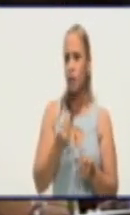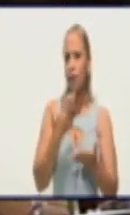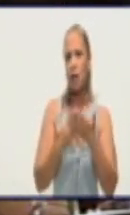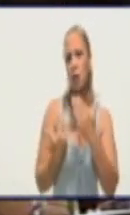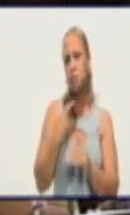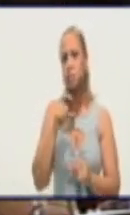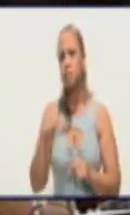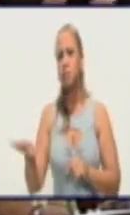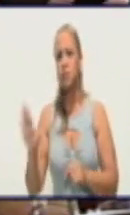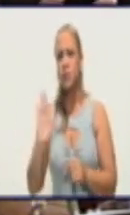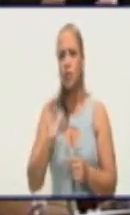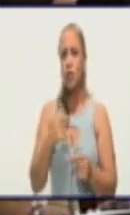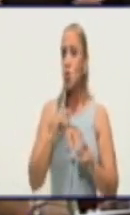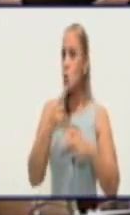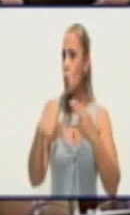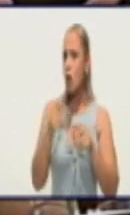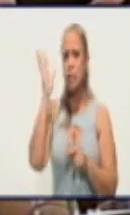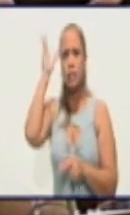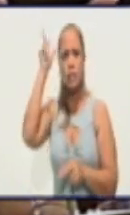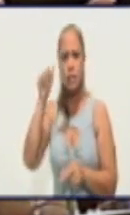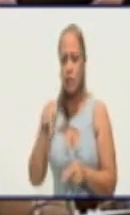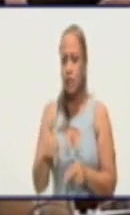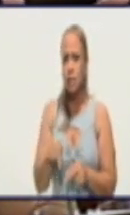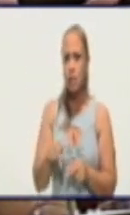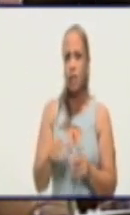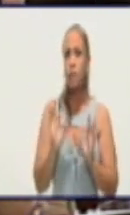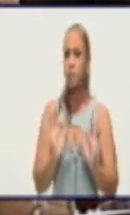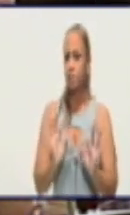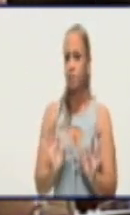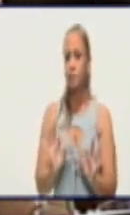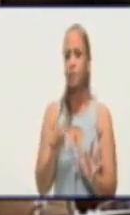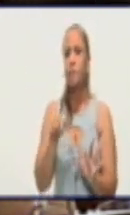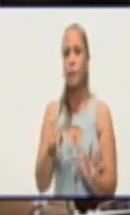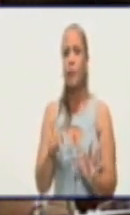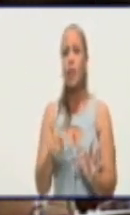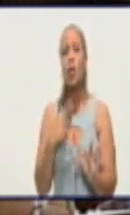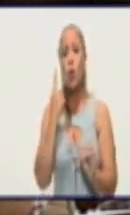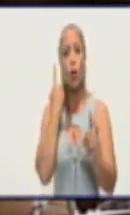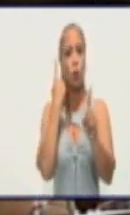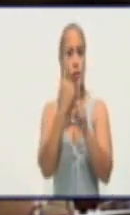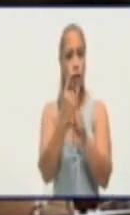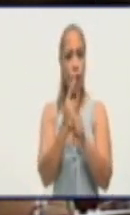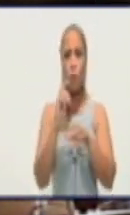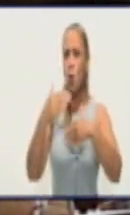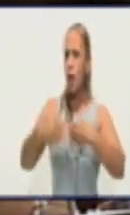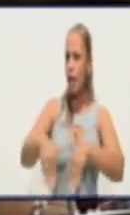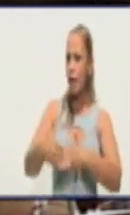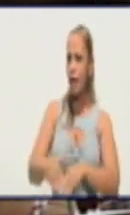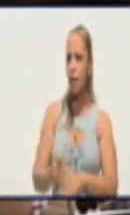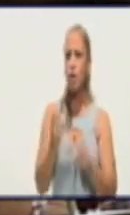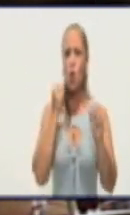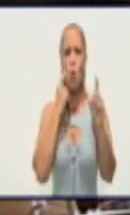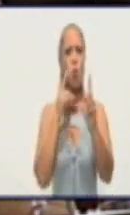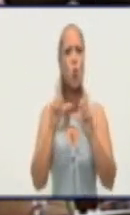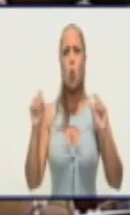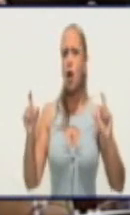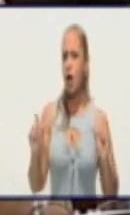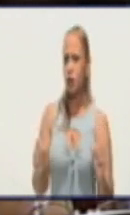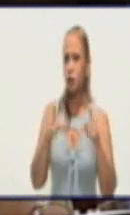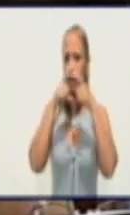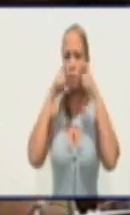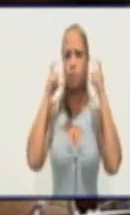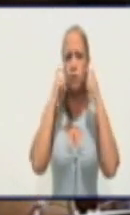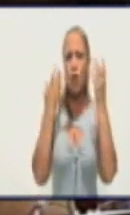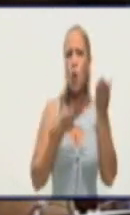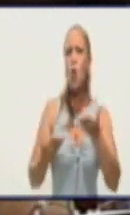y que verdaderamente todavía los encontramos en nuestras calles jugando sin nasobuco, compartiendo en lugares